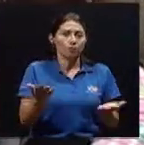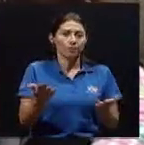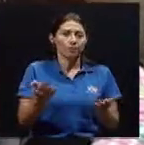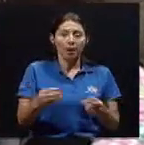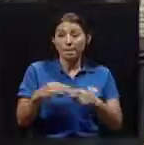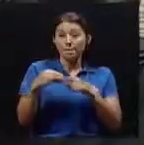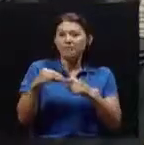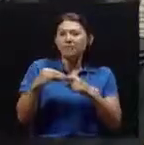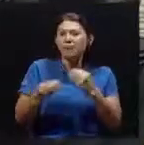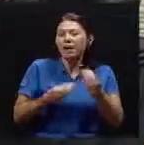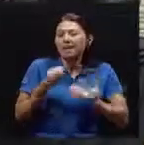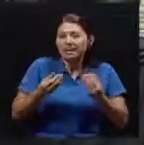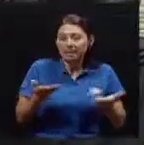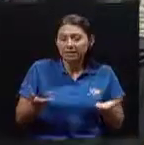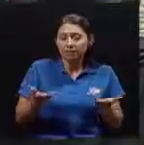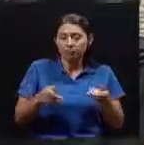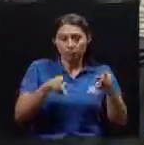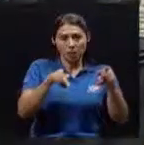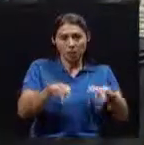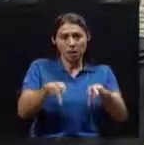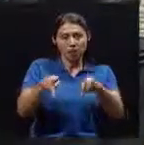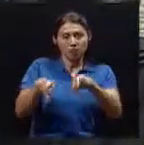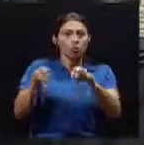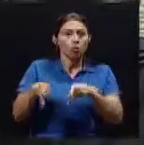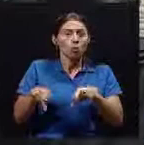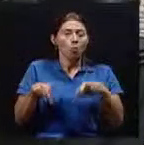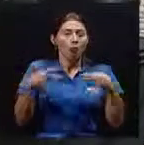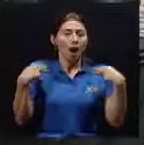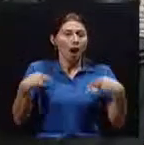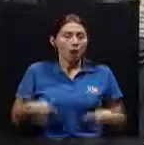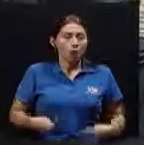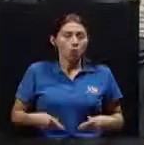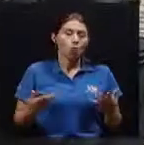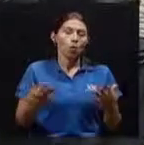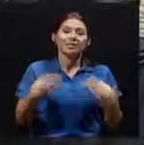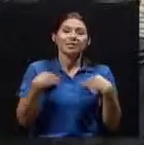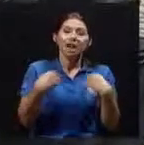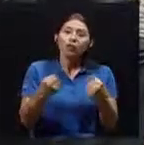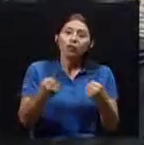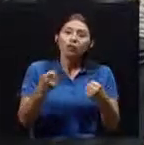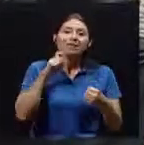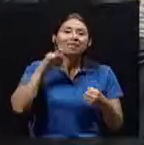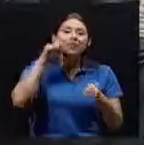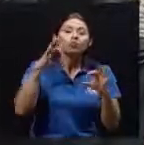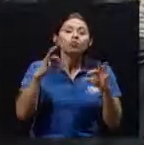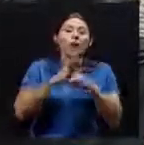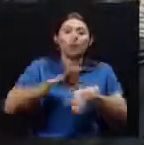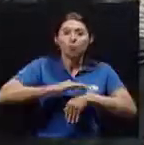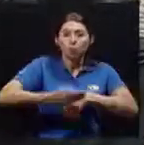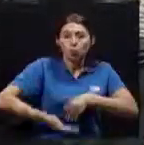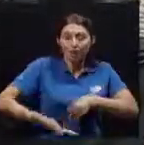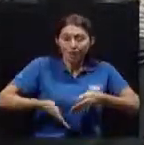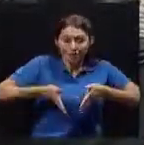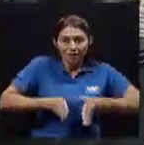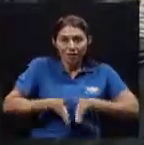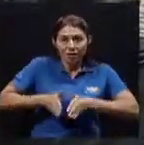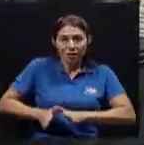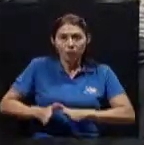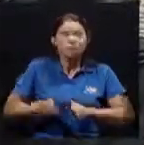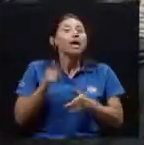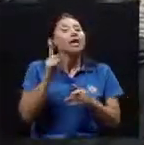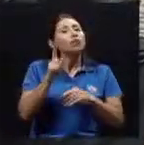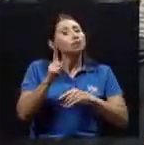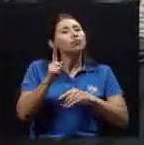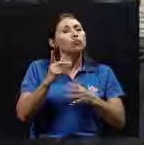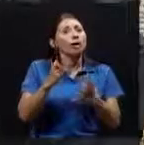yo, es que el ser humano, obviamente la salud sexual y reproductiva, la reproducción, es un elemento muy